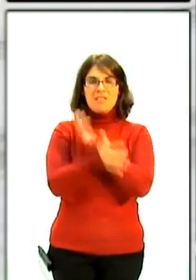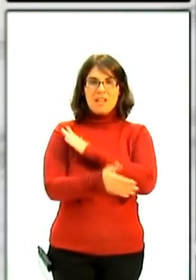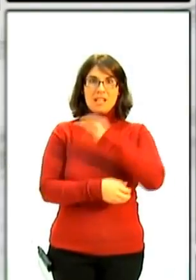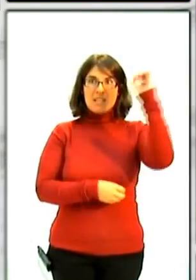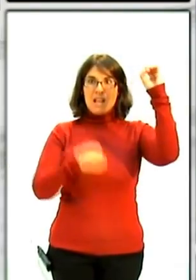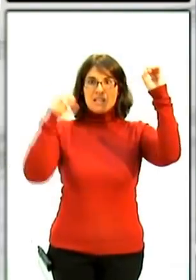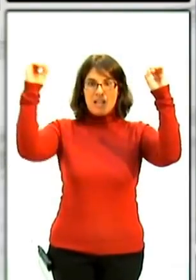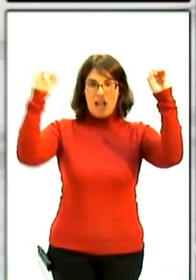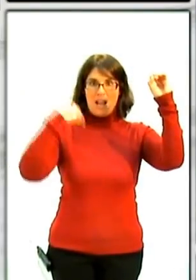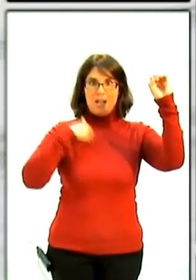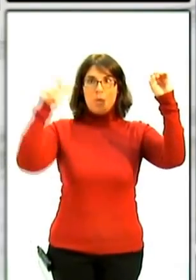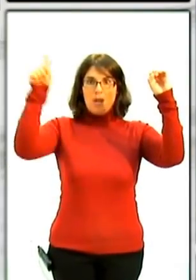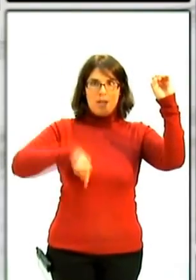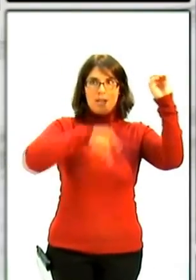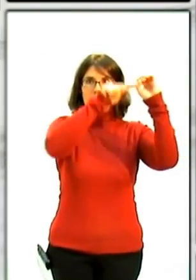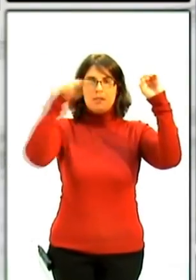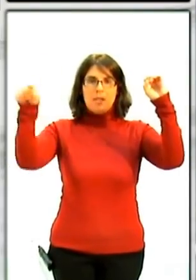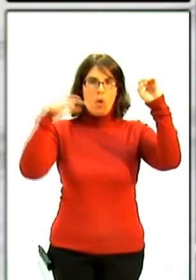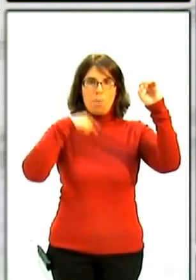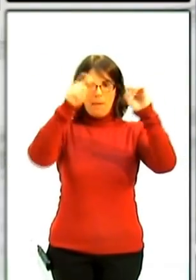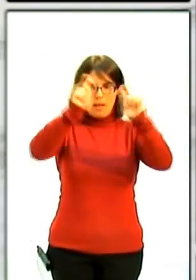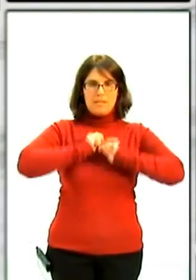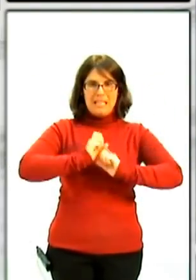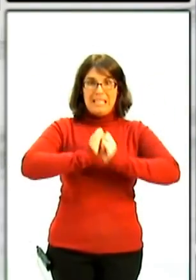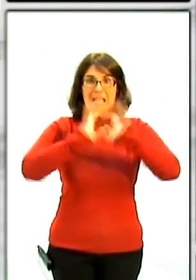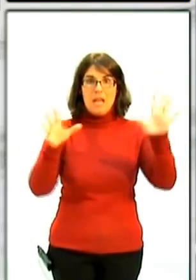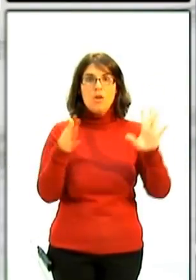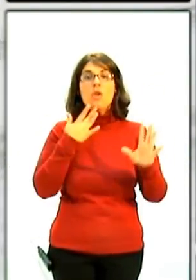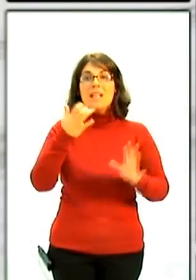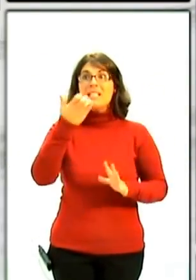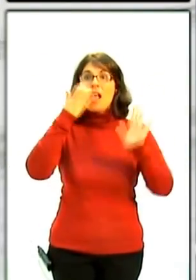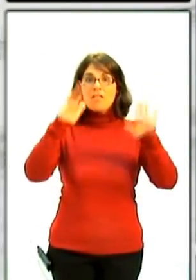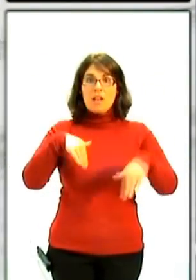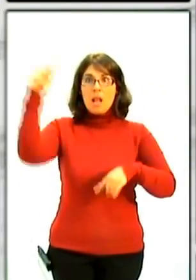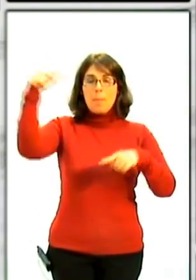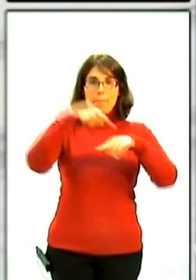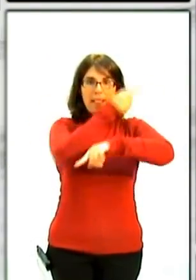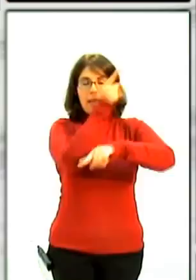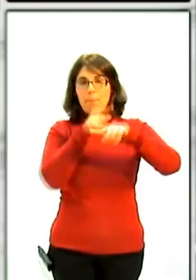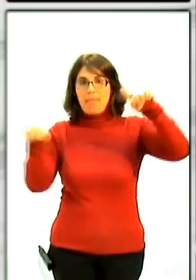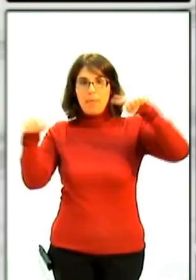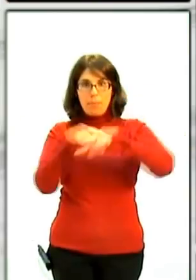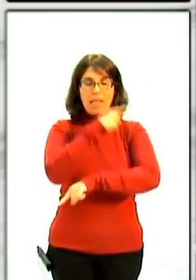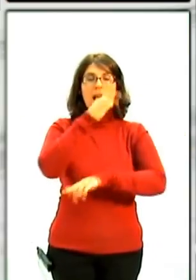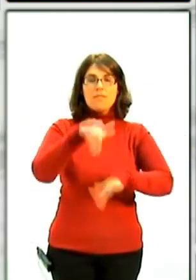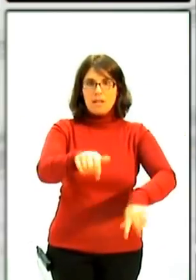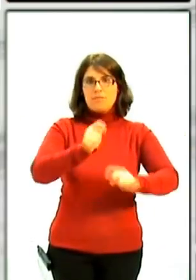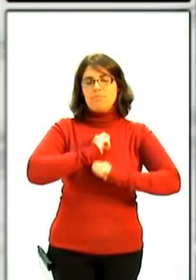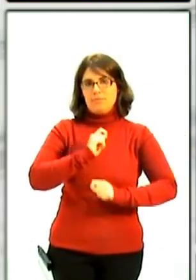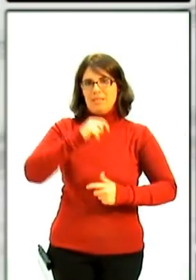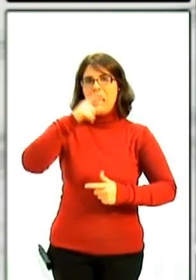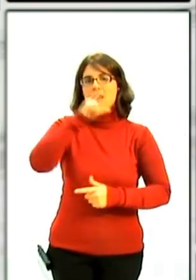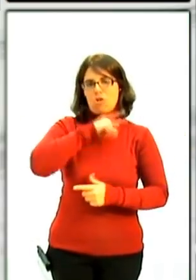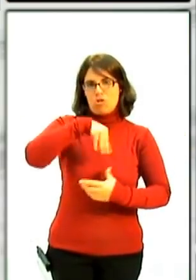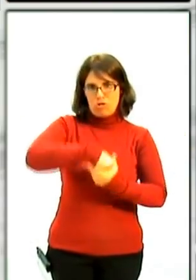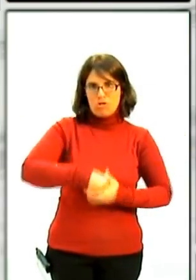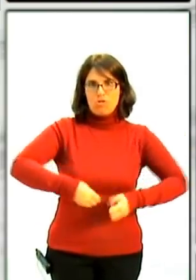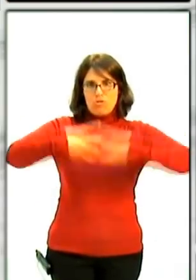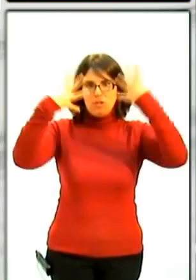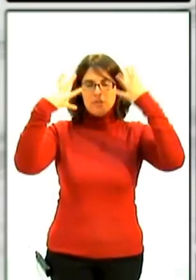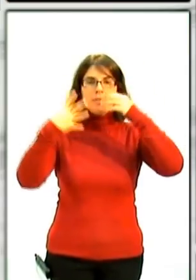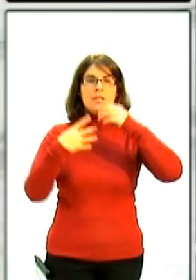que le están llegando al dispositivo, pues bueno, tiene un error en interior. Los errores en